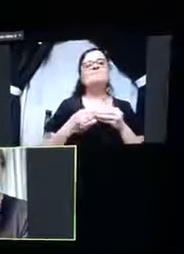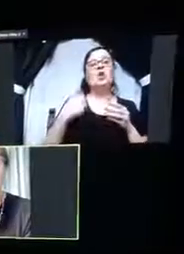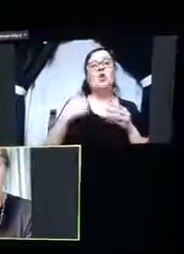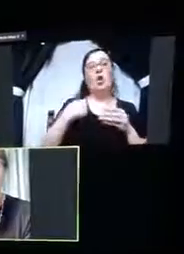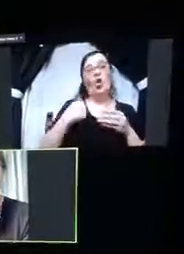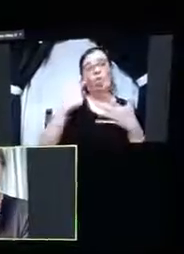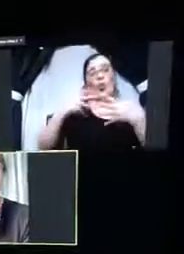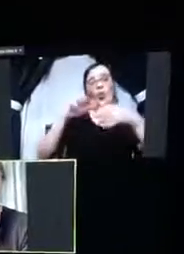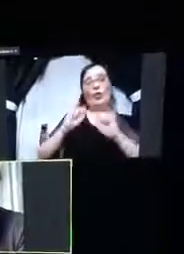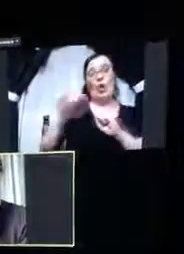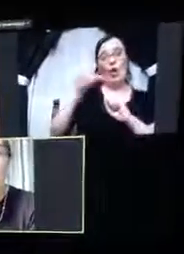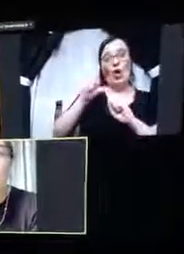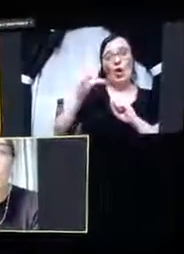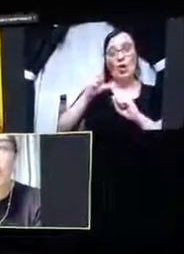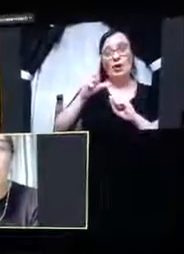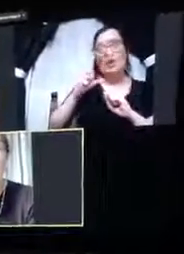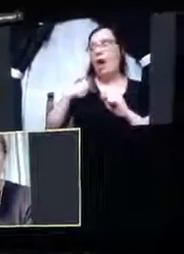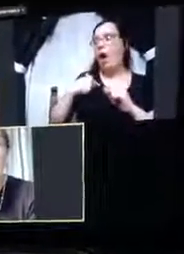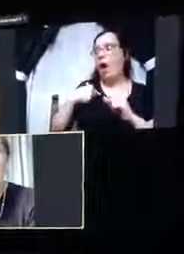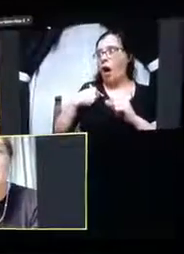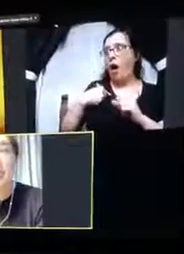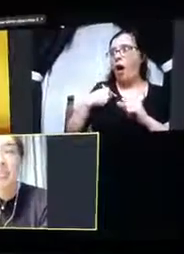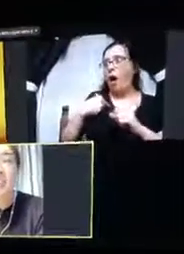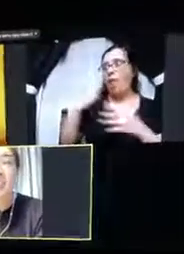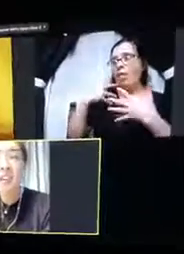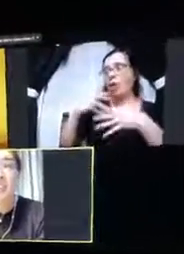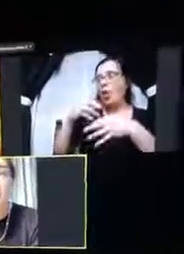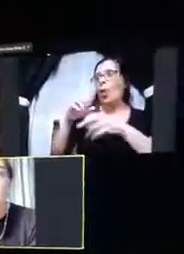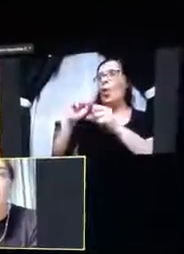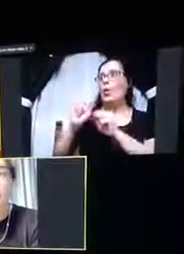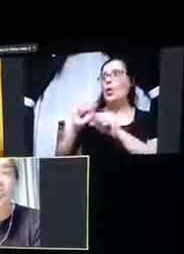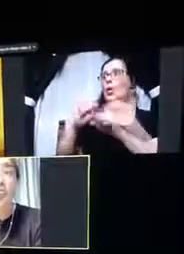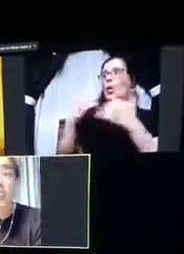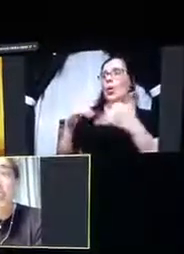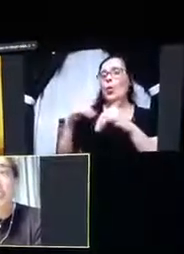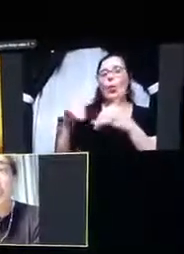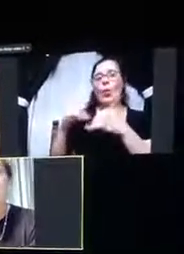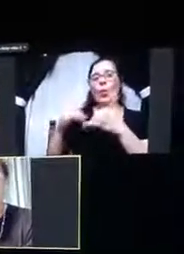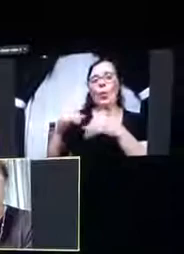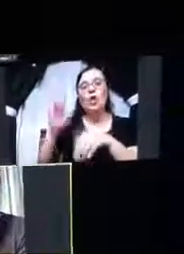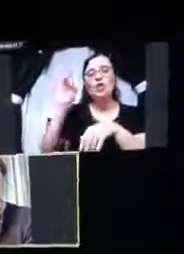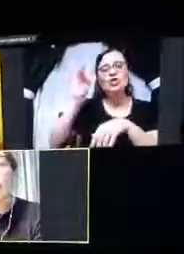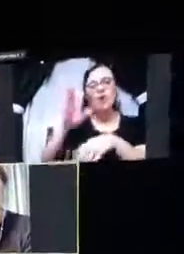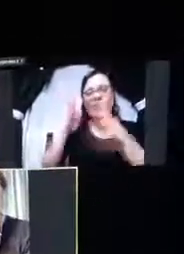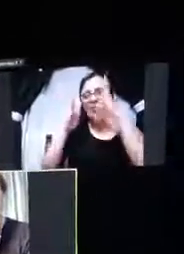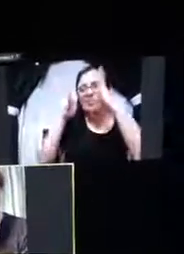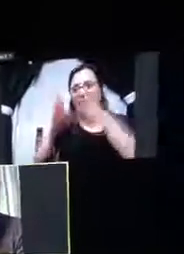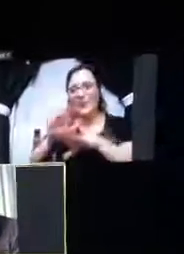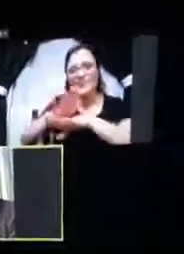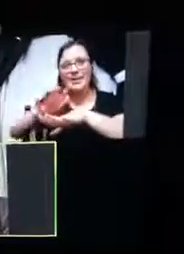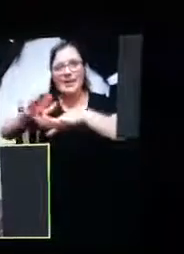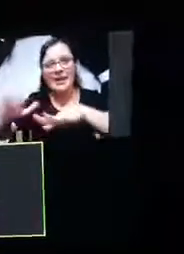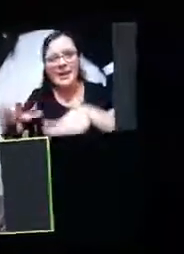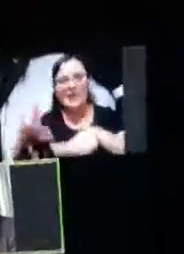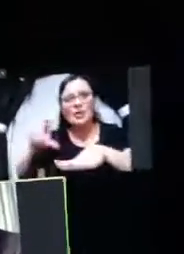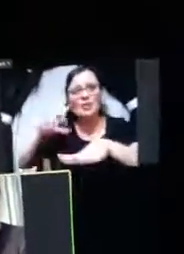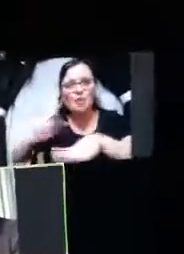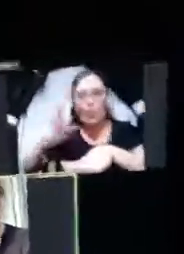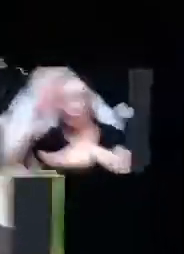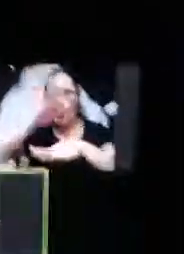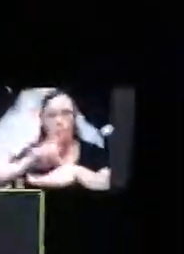que descubrí logogenia me pareció como que también es súper útil para chicos, no necesariamente que tengan algún tipo de